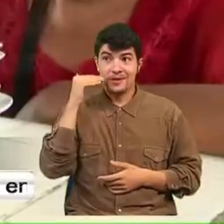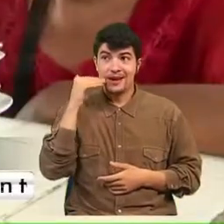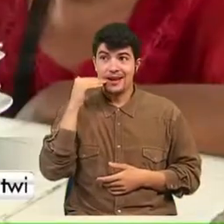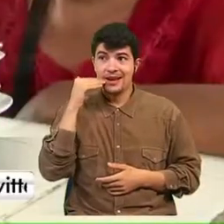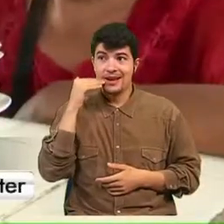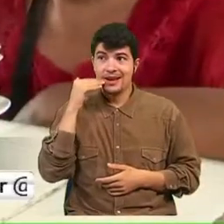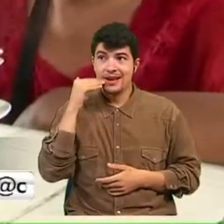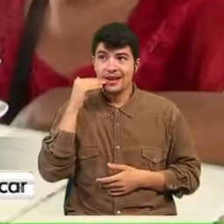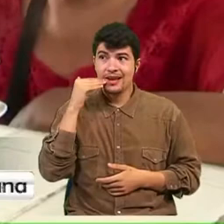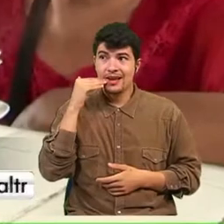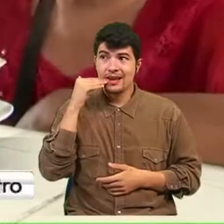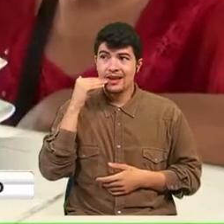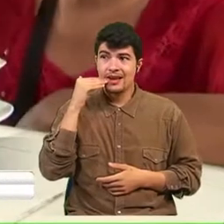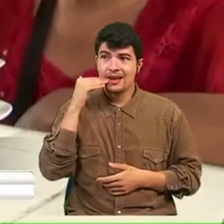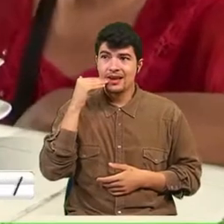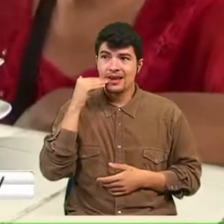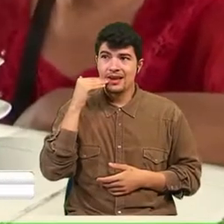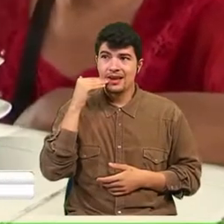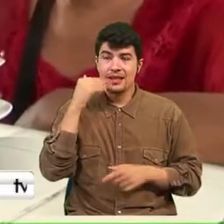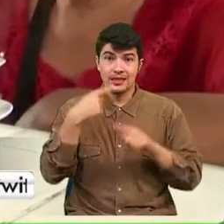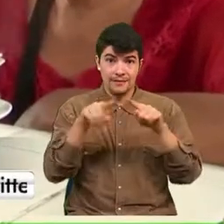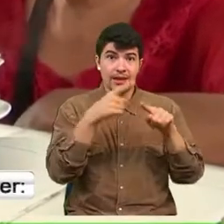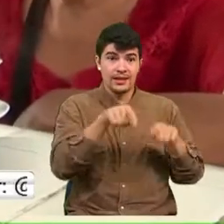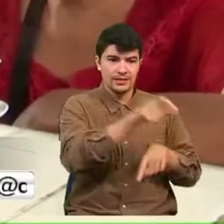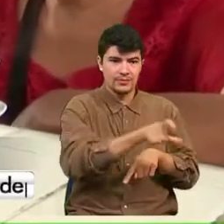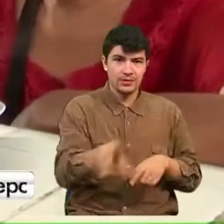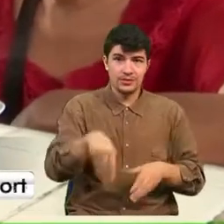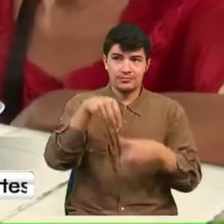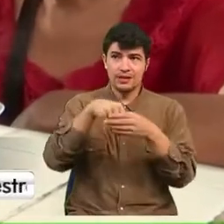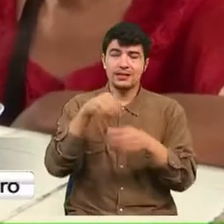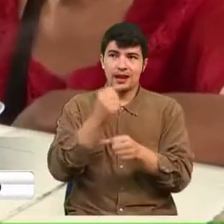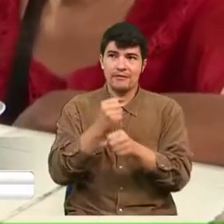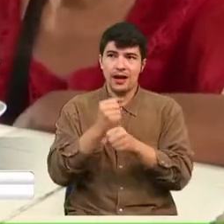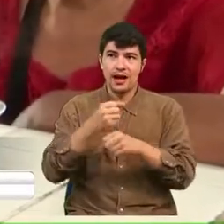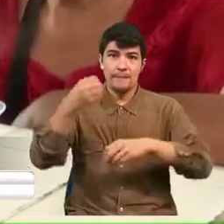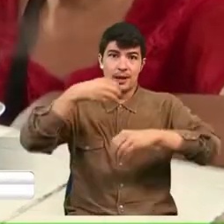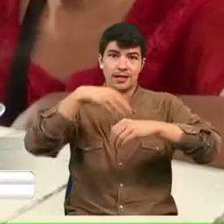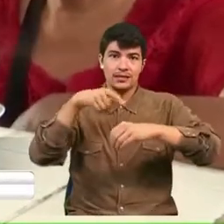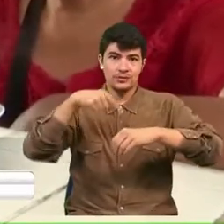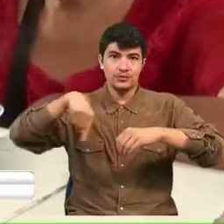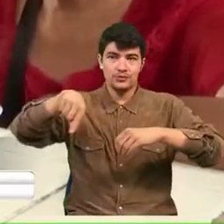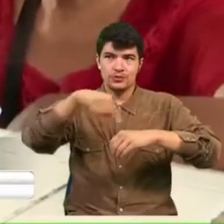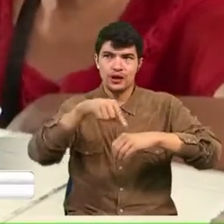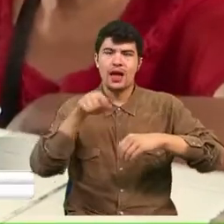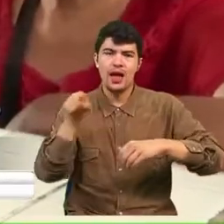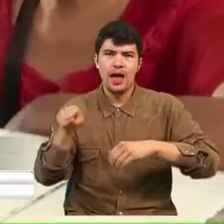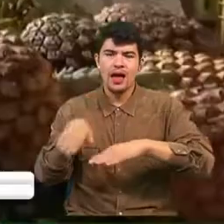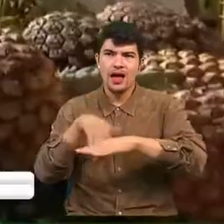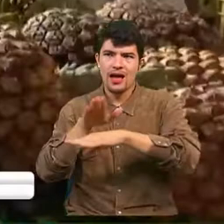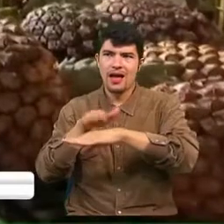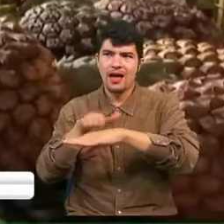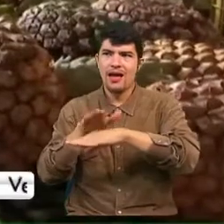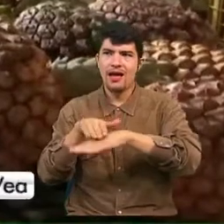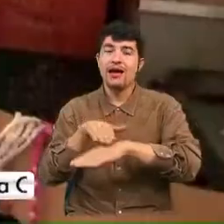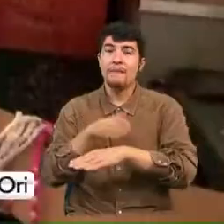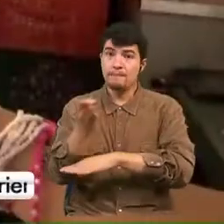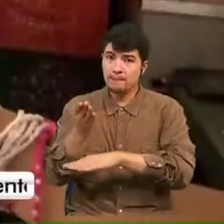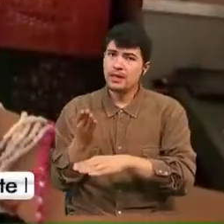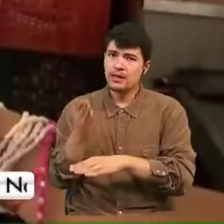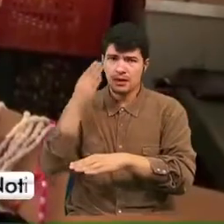que las demás personas que trabajan y visitan esta plaza de mercado municipal, piden a las autoridades más